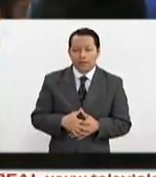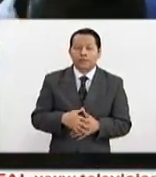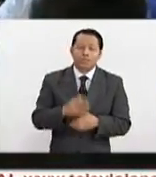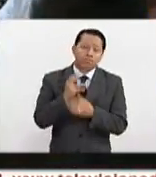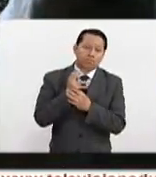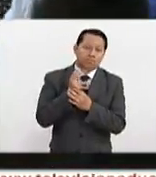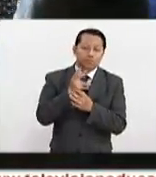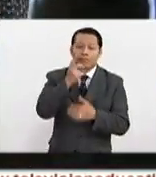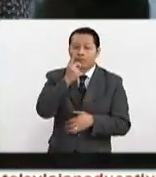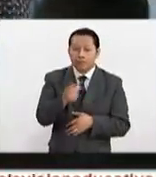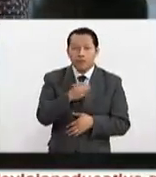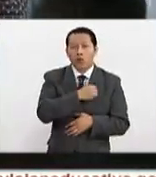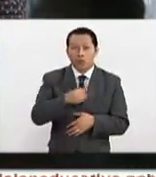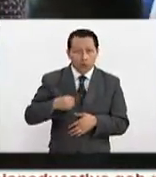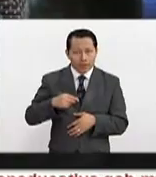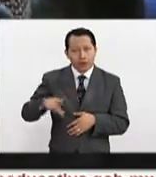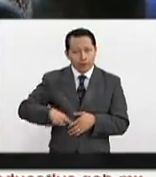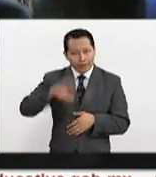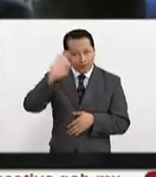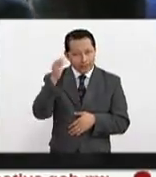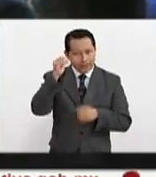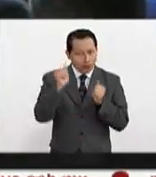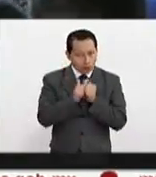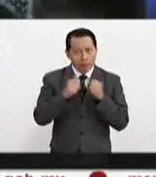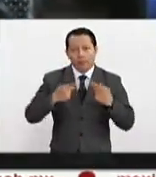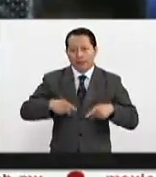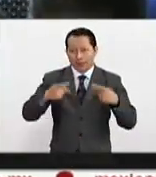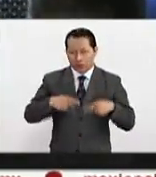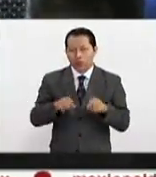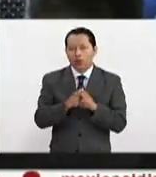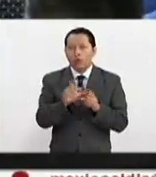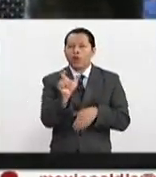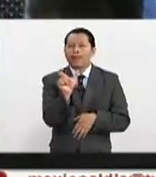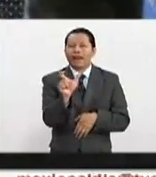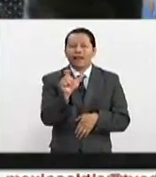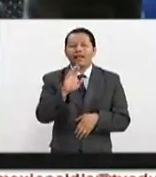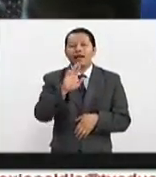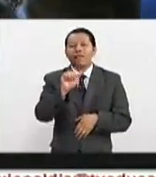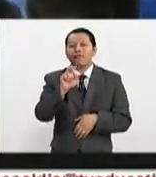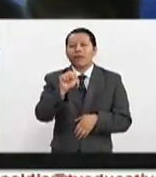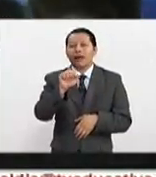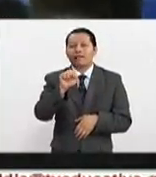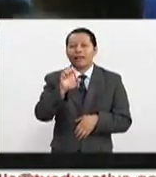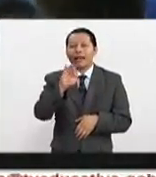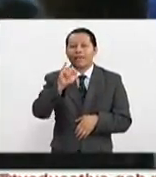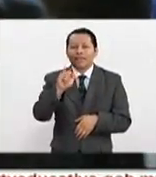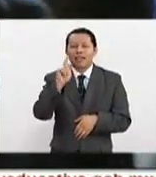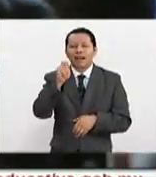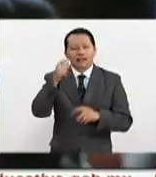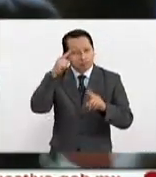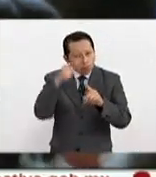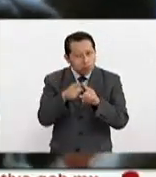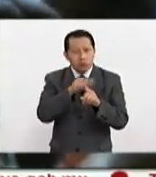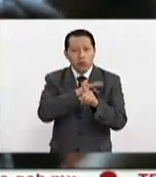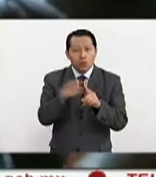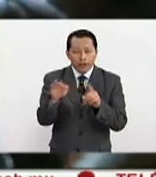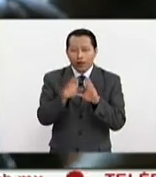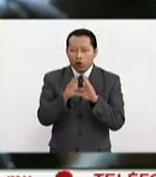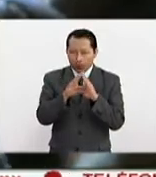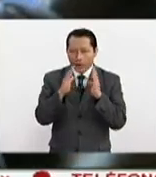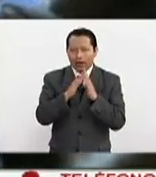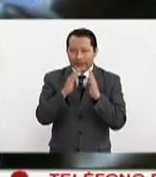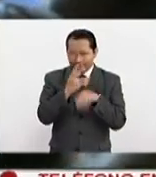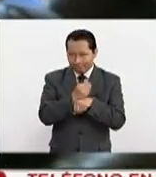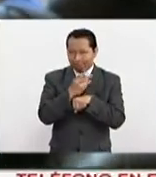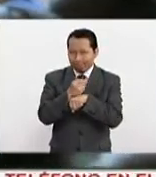Reiteró el compromiso del gobierno federal con la población a través de la tarjeta de Bansefin, que no tiene otro propósito más que reconstruir las viviendas